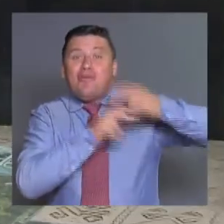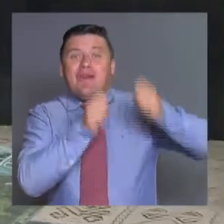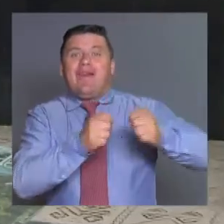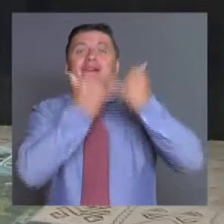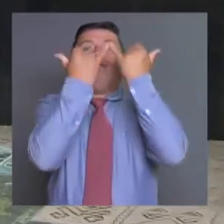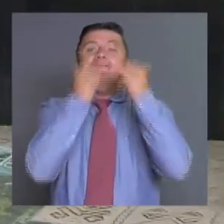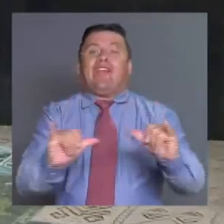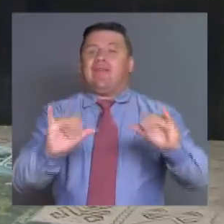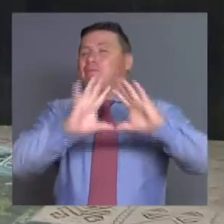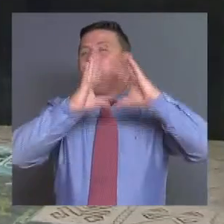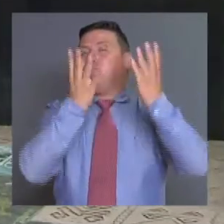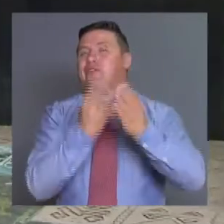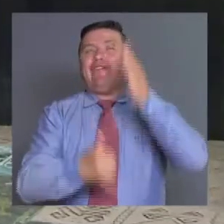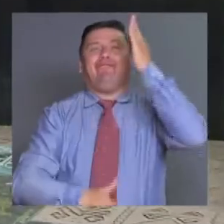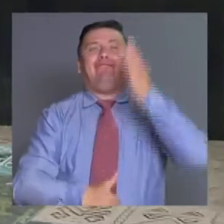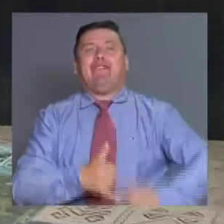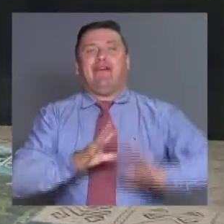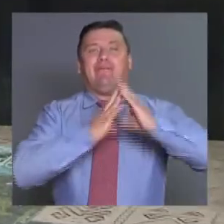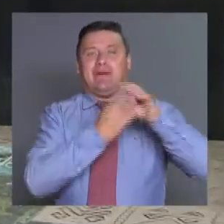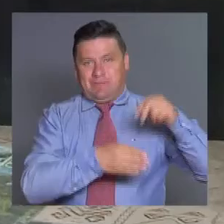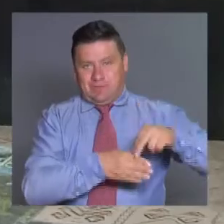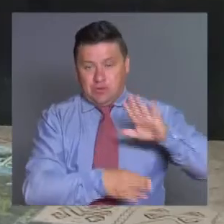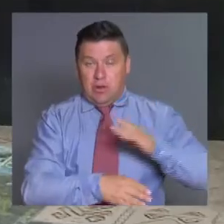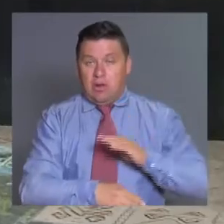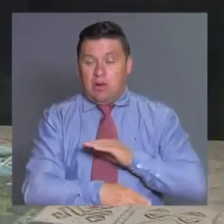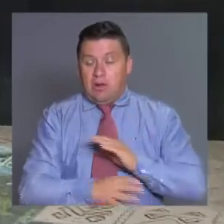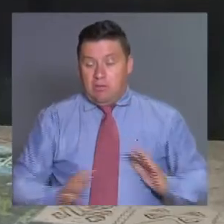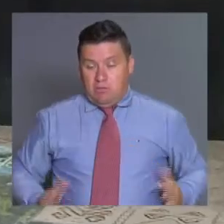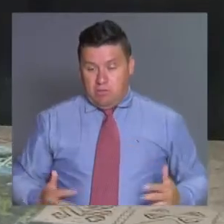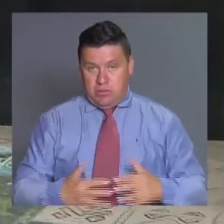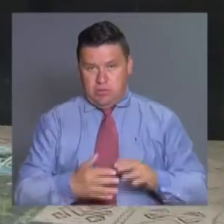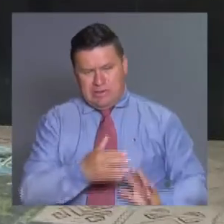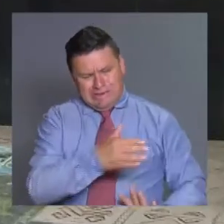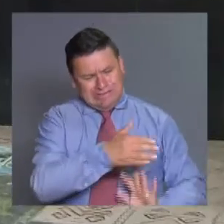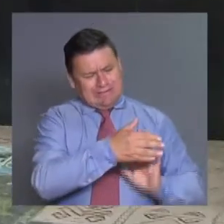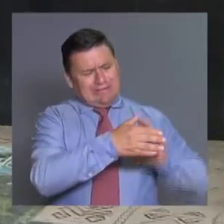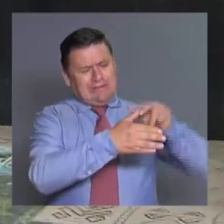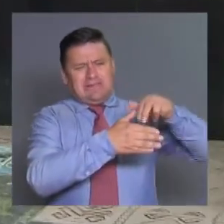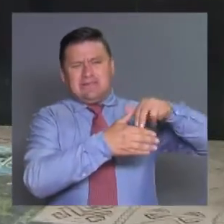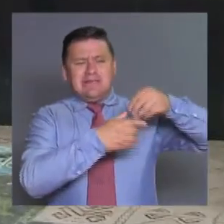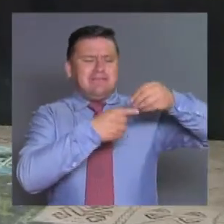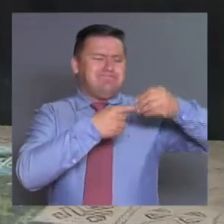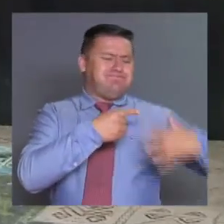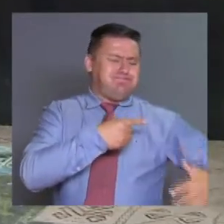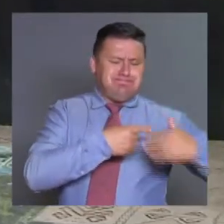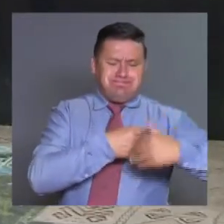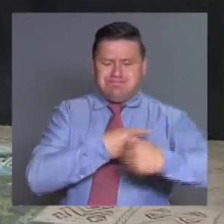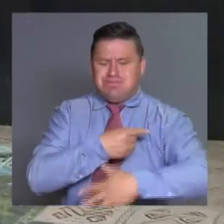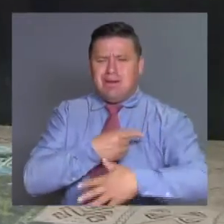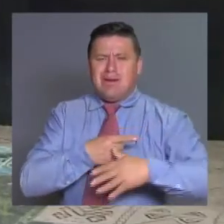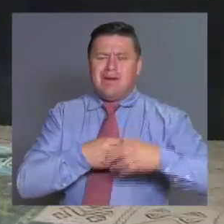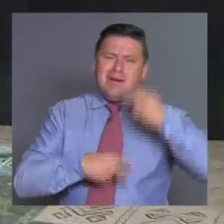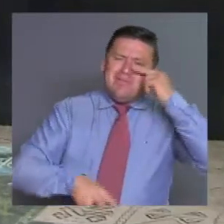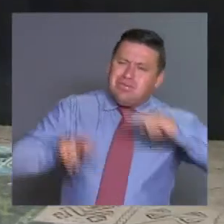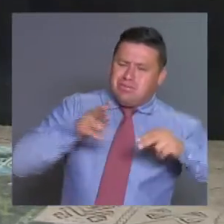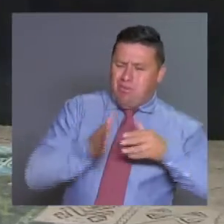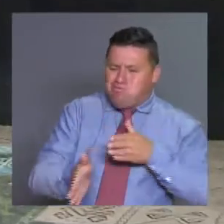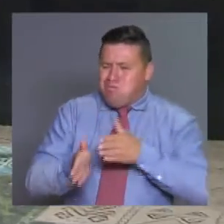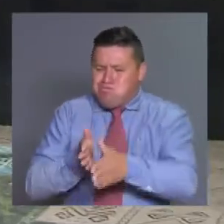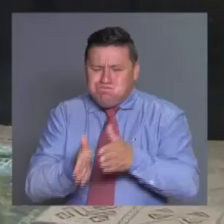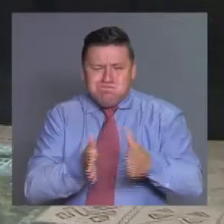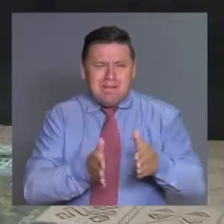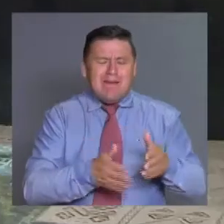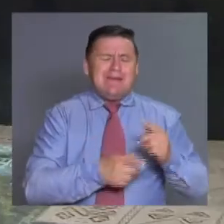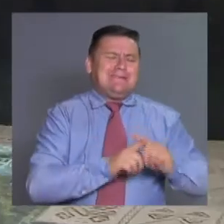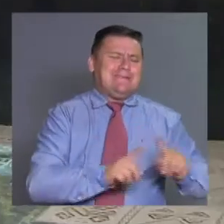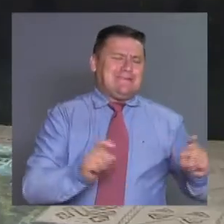ubicado sobre la serranía del sur un velo aquí en mocoa la serranía del sur un velo se desprende en muchos sitios turísticos dentro de éstos se desprende